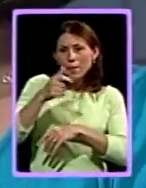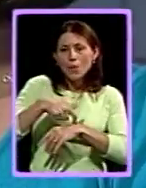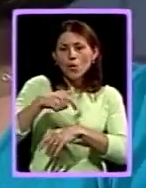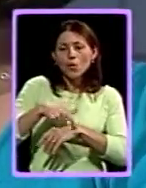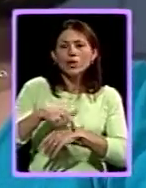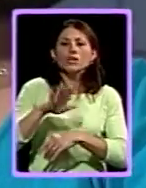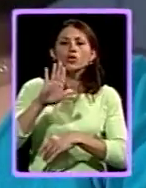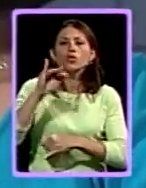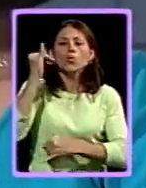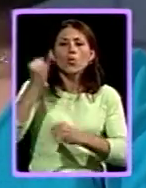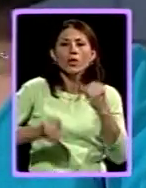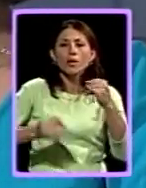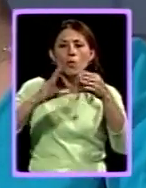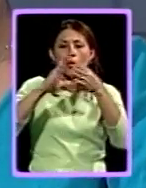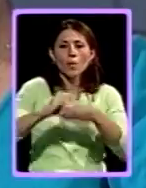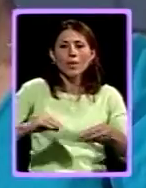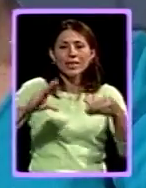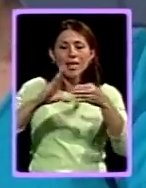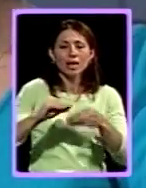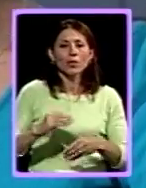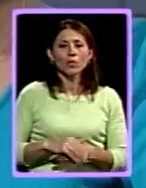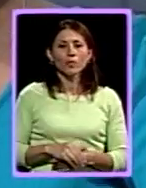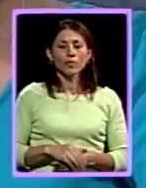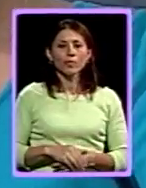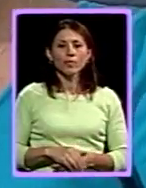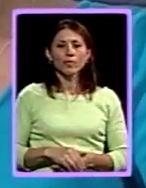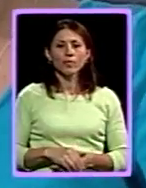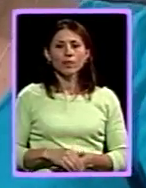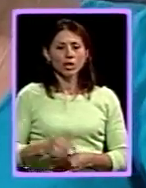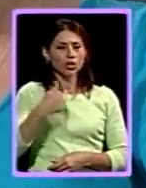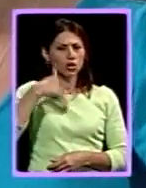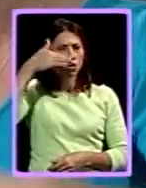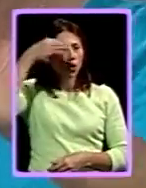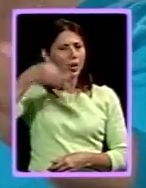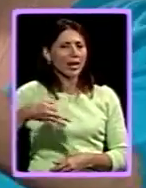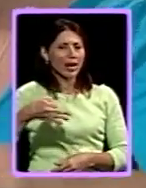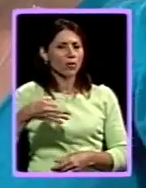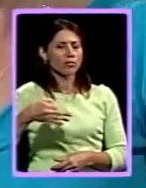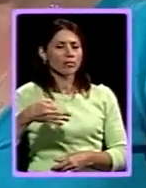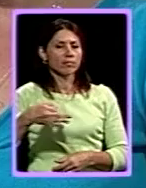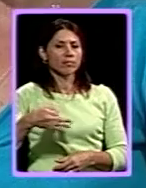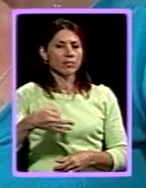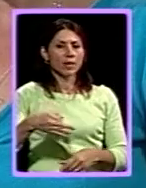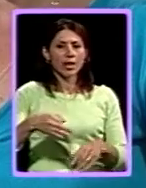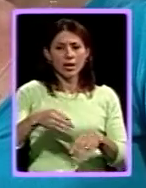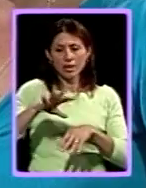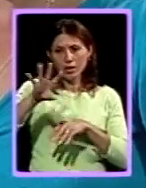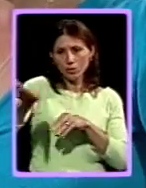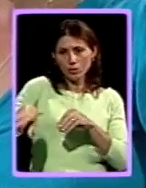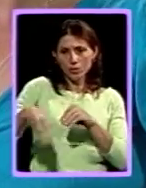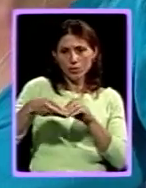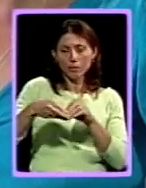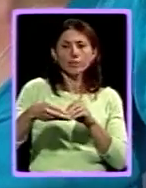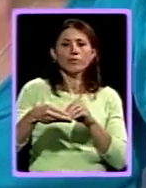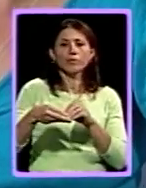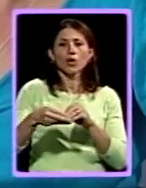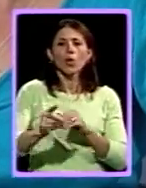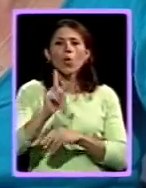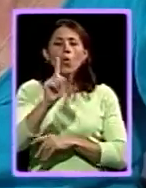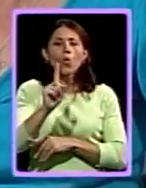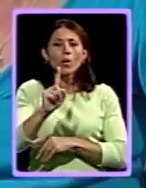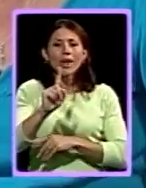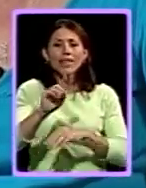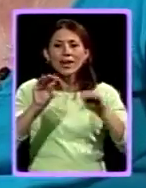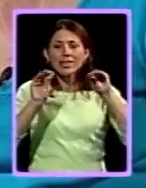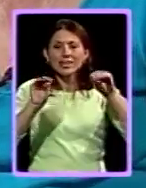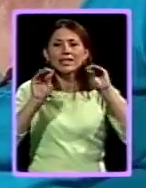último comentario. Yo creo que básicamente, aparte de lo que ha dicho Catalina, que hay que aprender, una de las enseñanzas